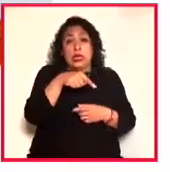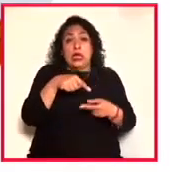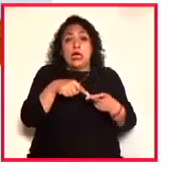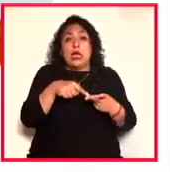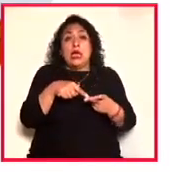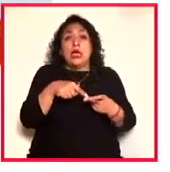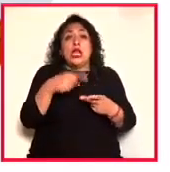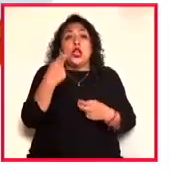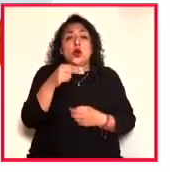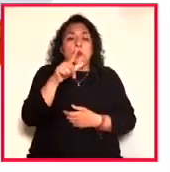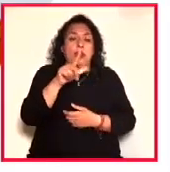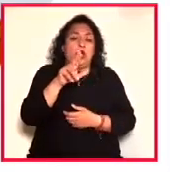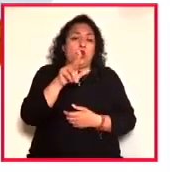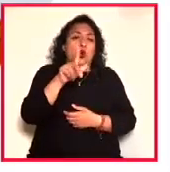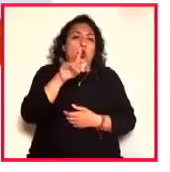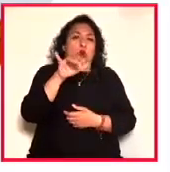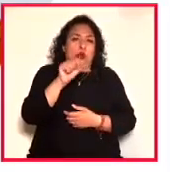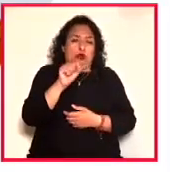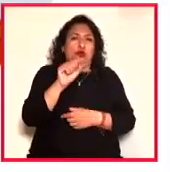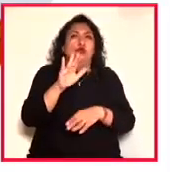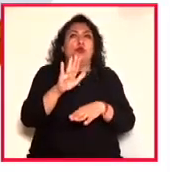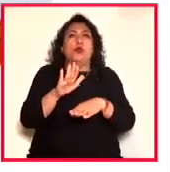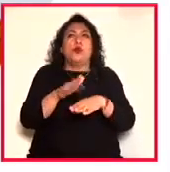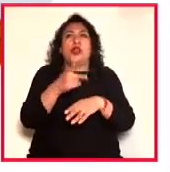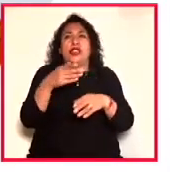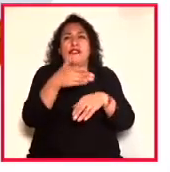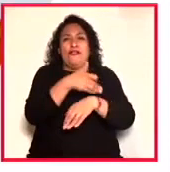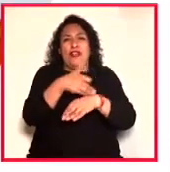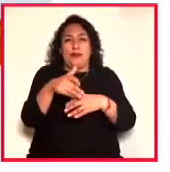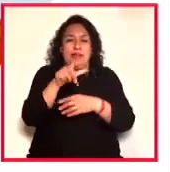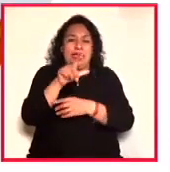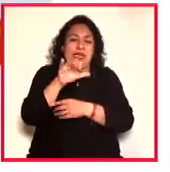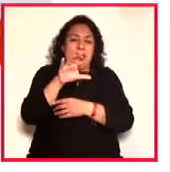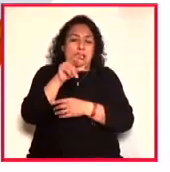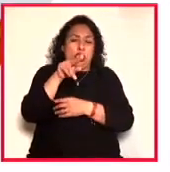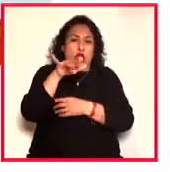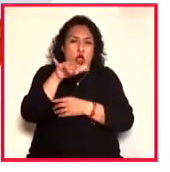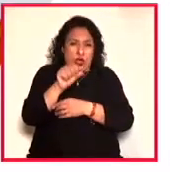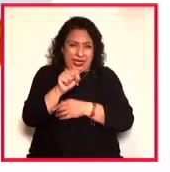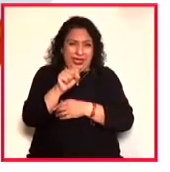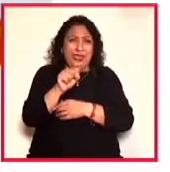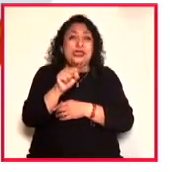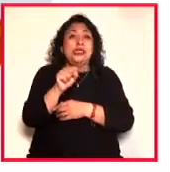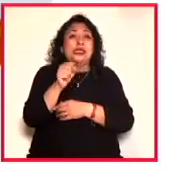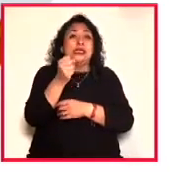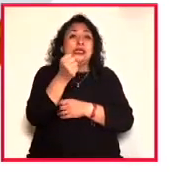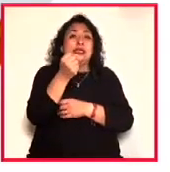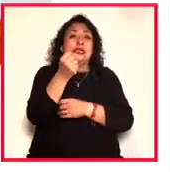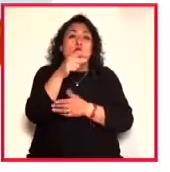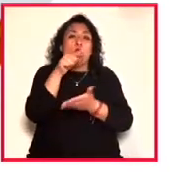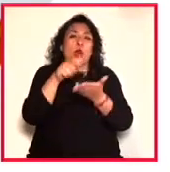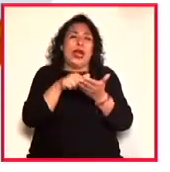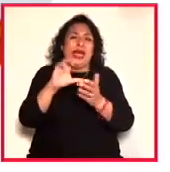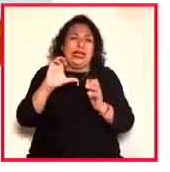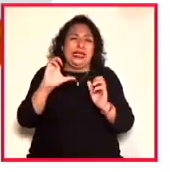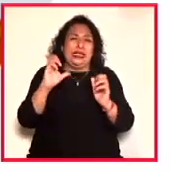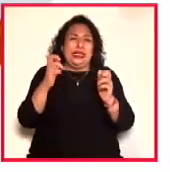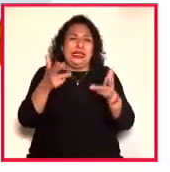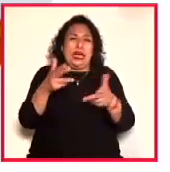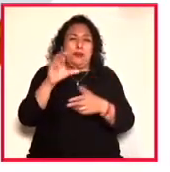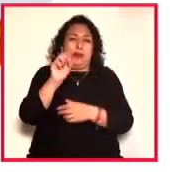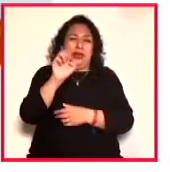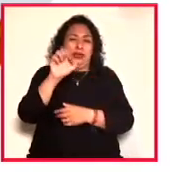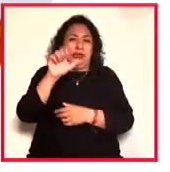Se llama Lulius porque la familia de Liconias viene de las selvas de Chiapas y Julio Pimentel